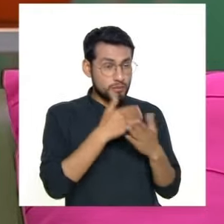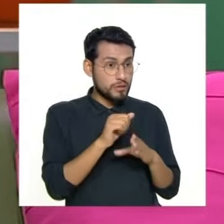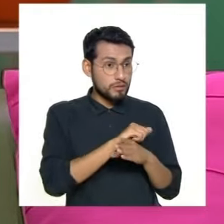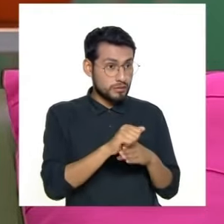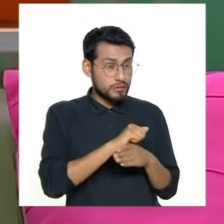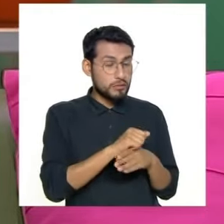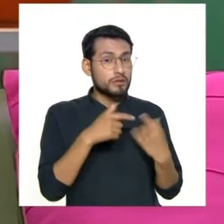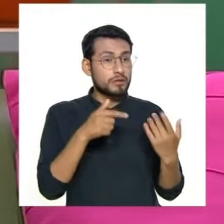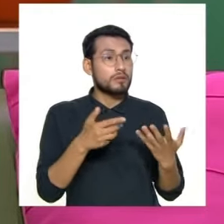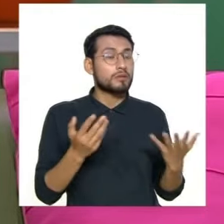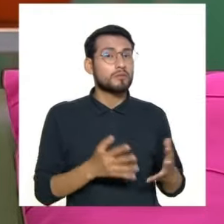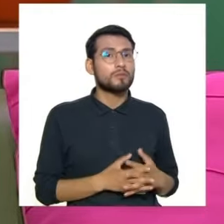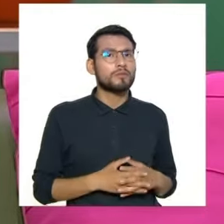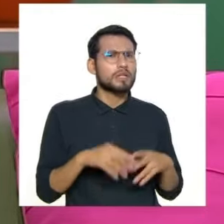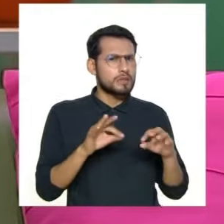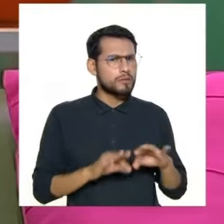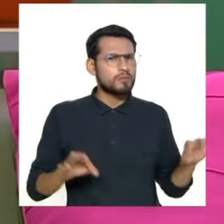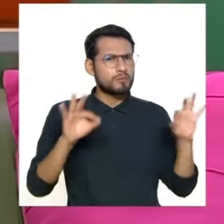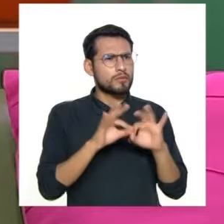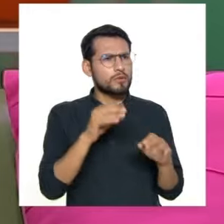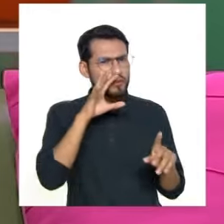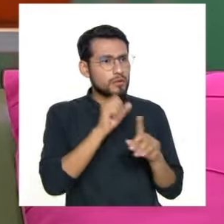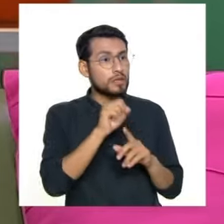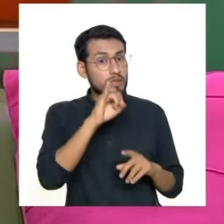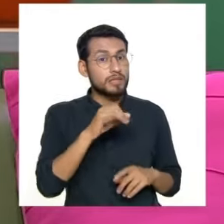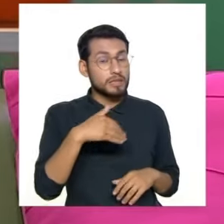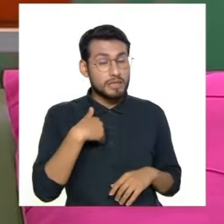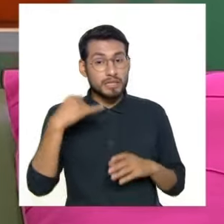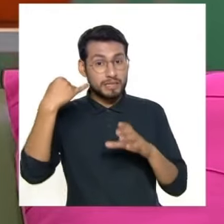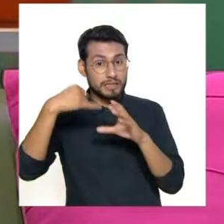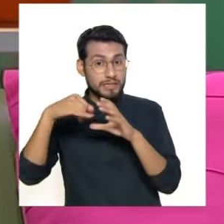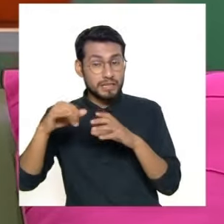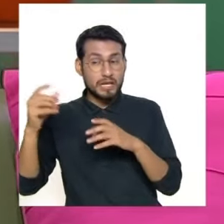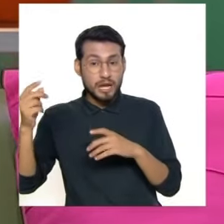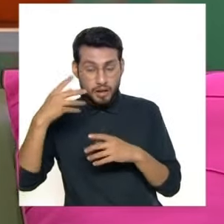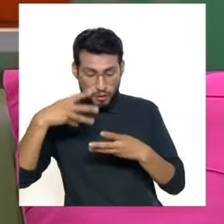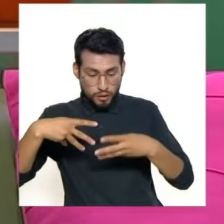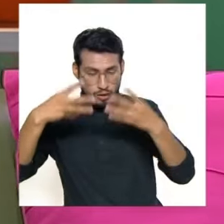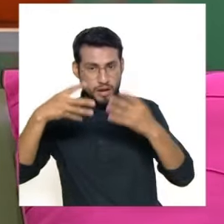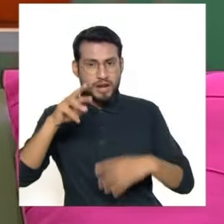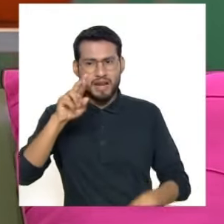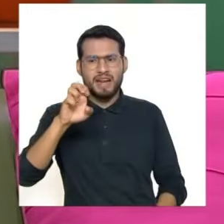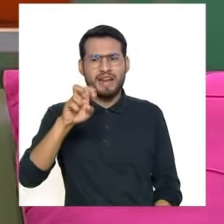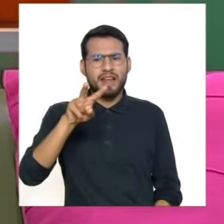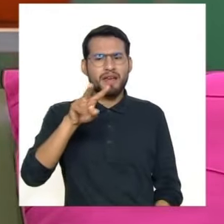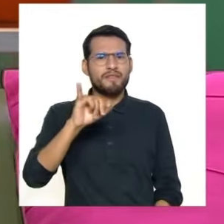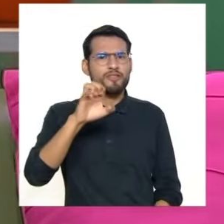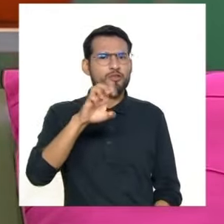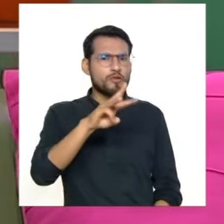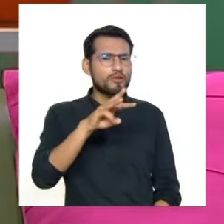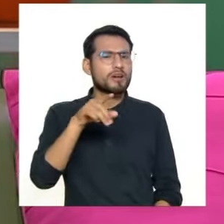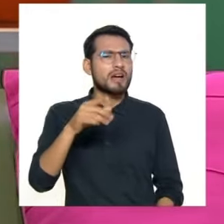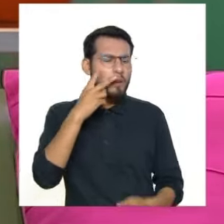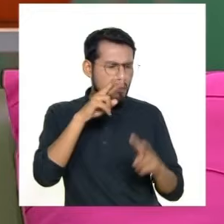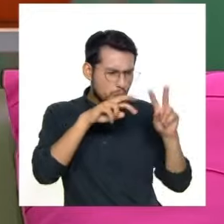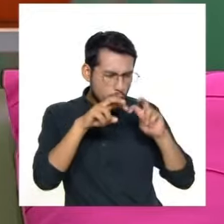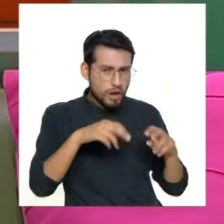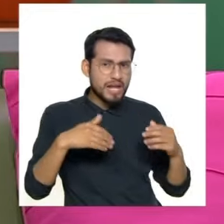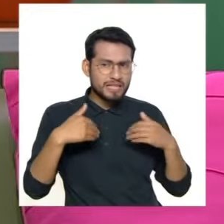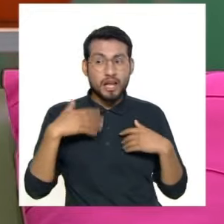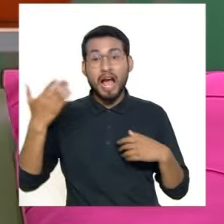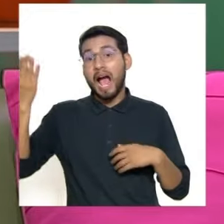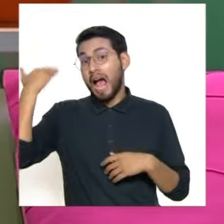comprar en sitios renombre y demás es importante identificar si es que hay reviews en internet la ventaja de internet es que nos da mucho acceso a información ver si es que hay